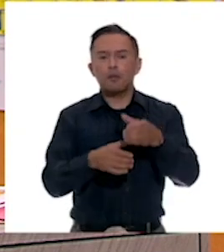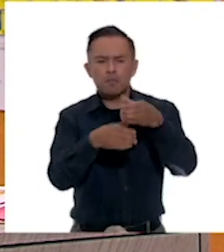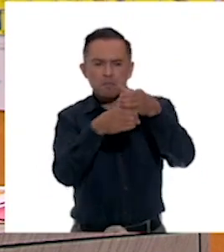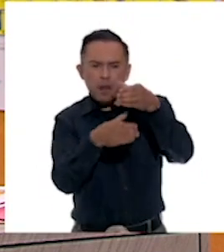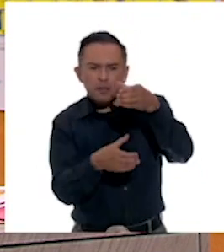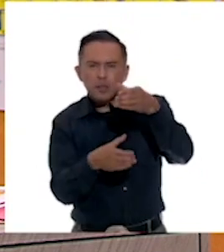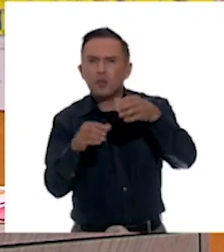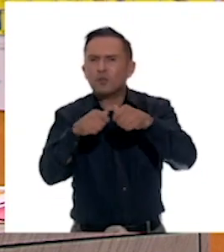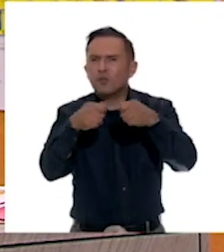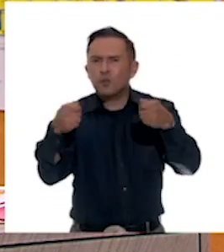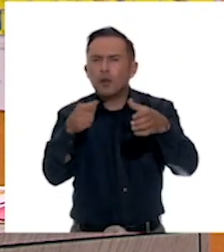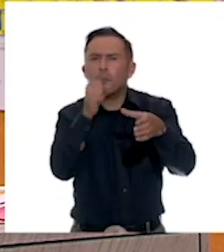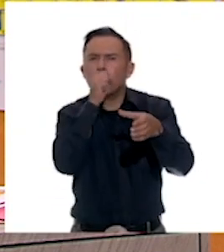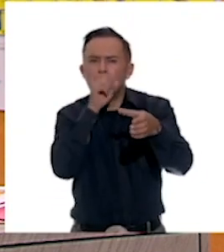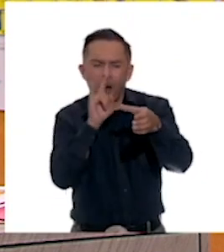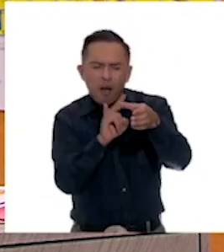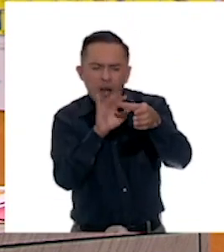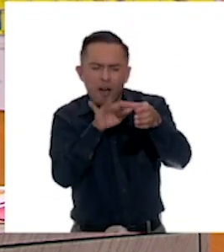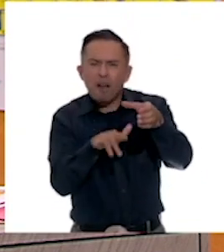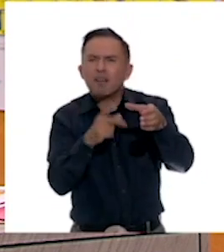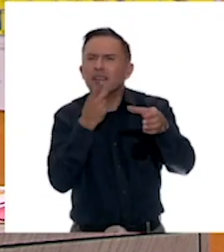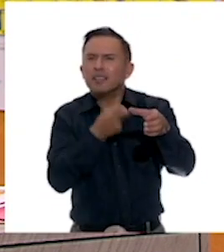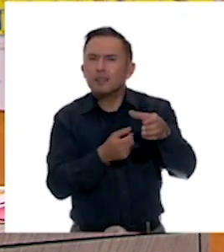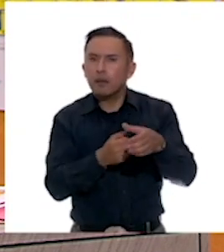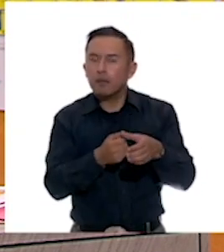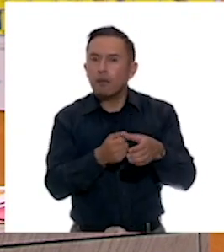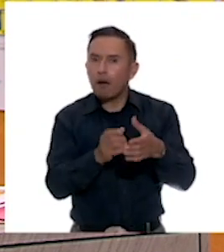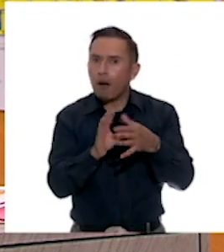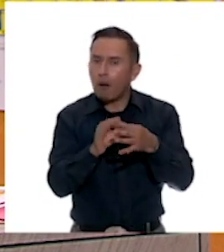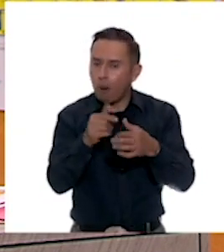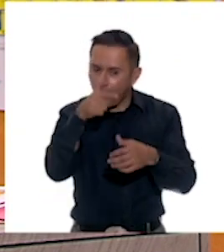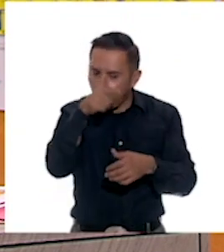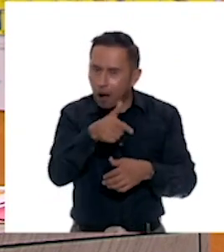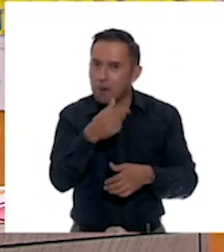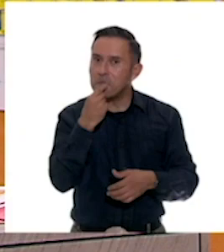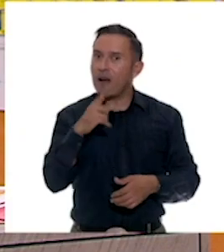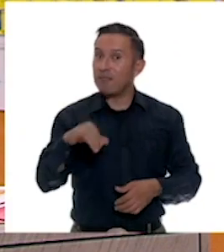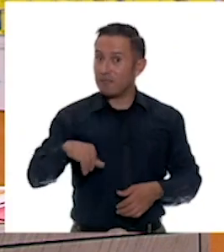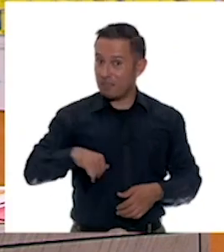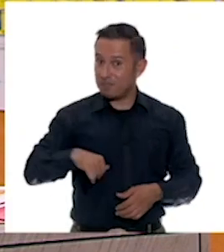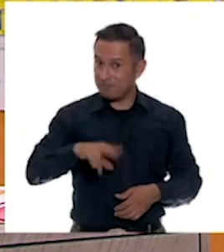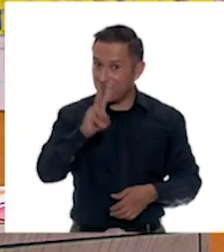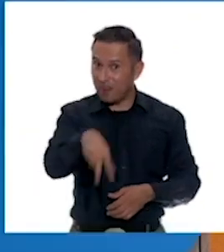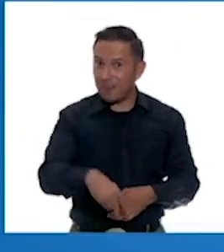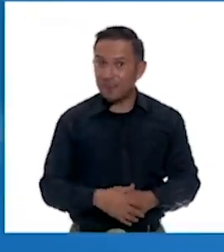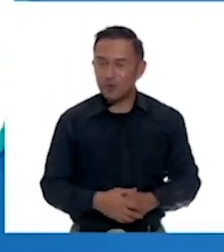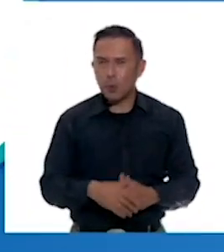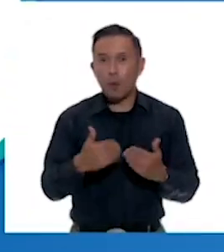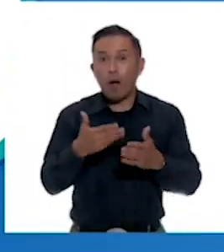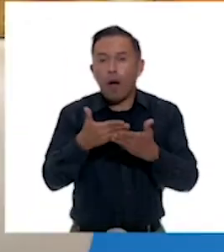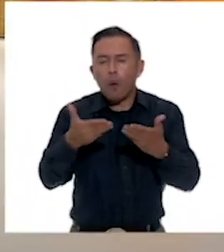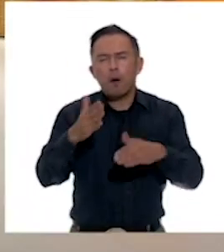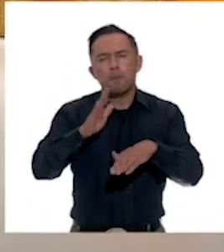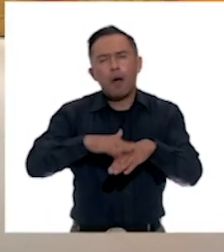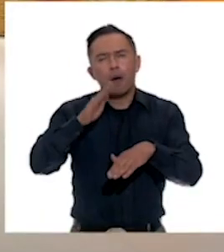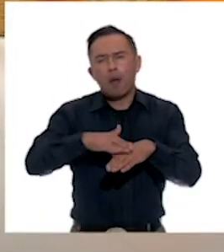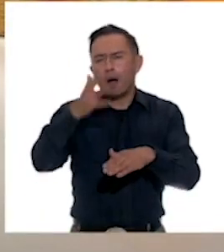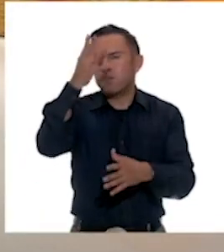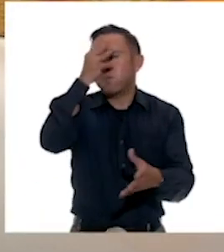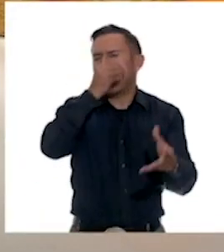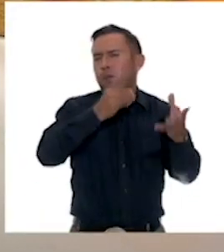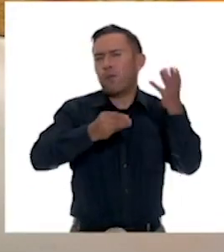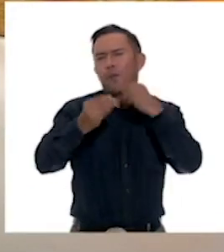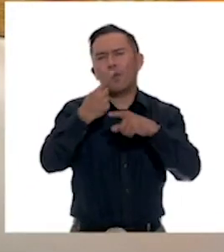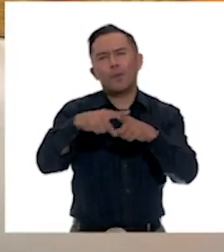envases? ¿Qué te pareció? Interesante, ¿no lo crees? Y aún nos queda mucho por aprender. ¿A poco no les